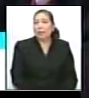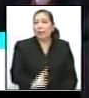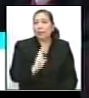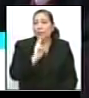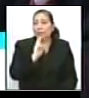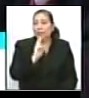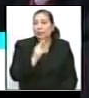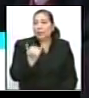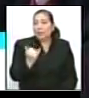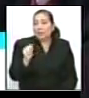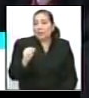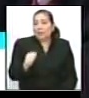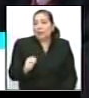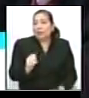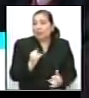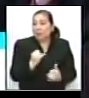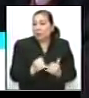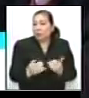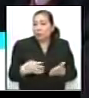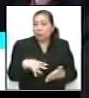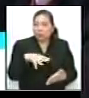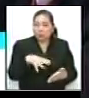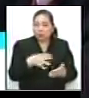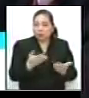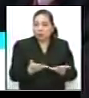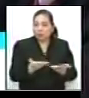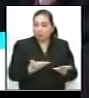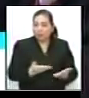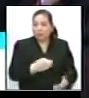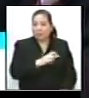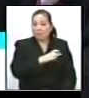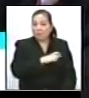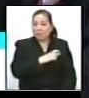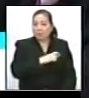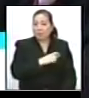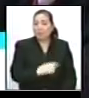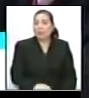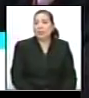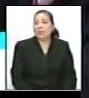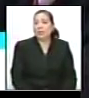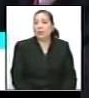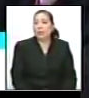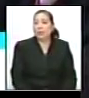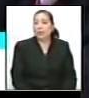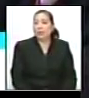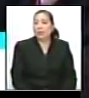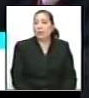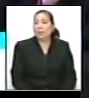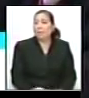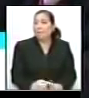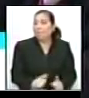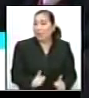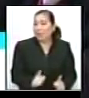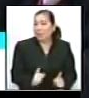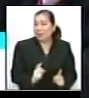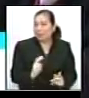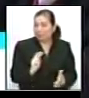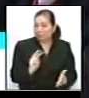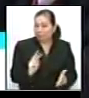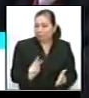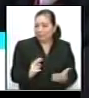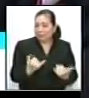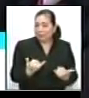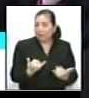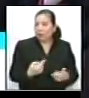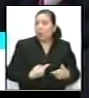respondiendo que ella sí ha concluido los estudios primarios. Pero llama poderosamente la atención que